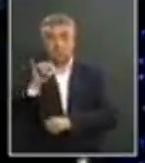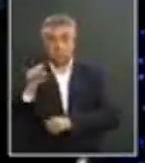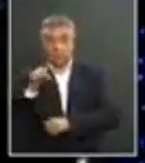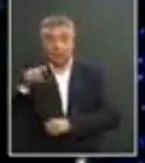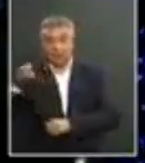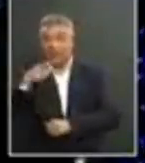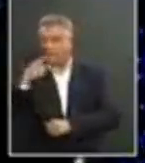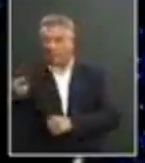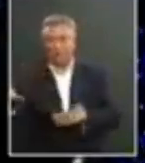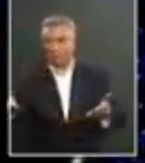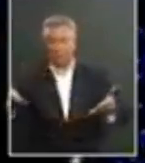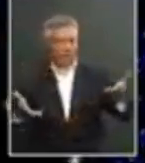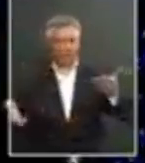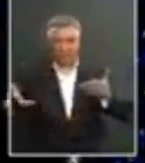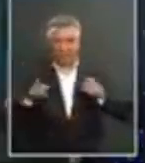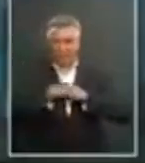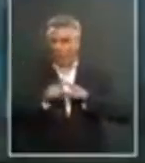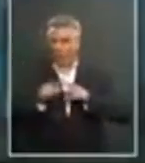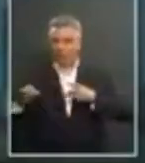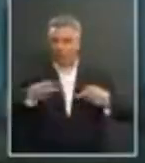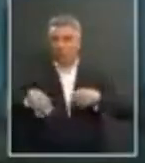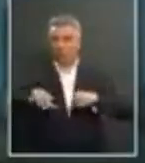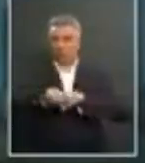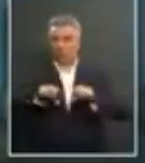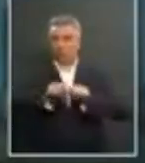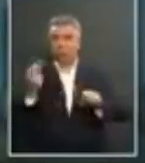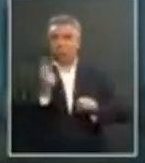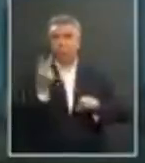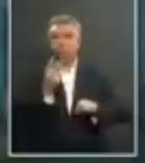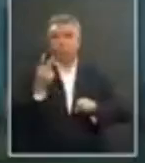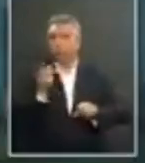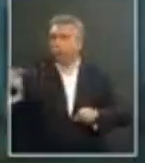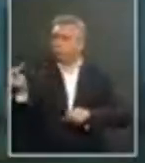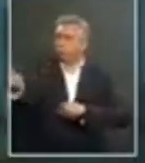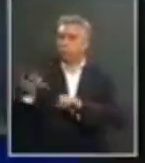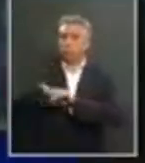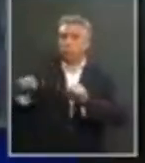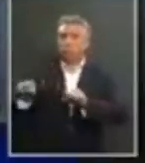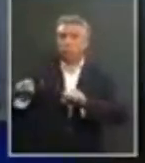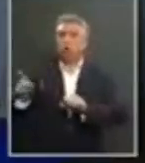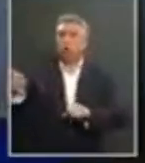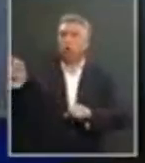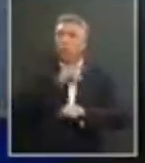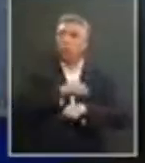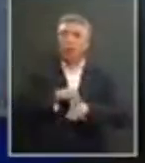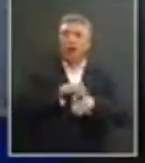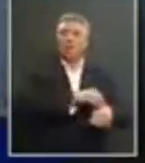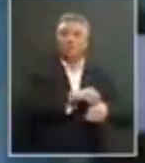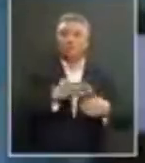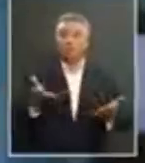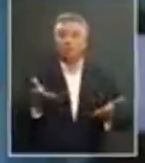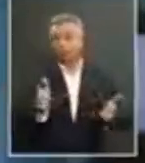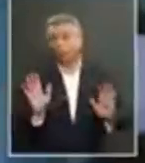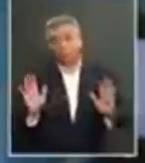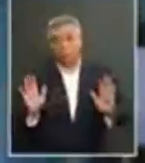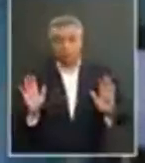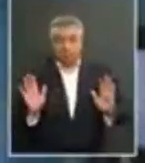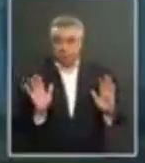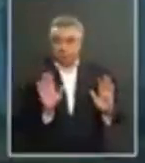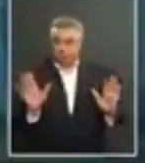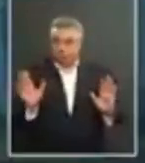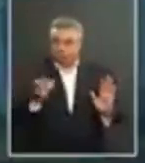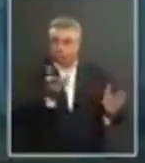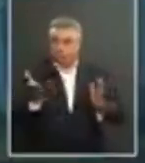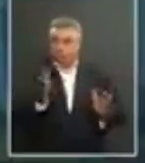una encerrona, este debate, porque se pusieron de acuerdo entre ustedes dos y le avisaron después a ella. Cosa que no es cierto. Bueno, en fin, ya tendrán tiempo de hacer la réplica. Yo